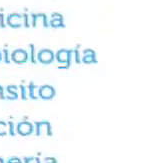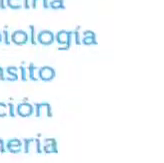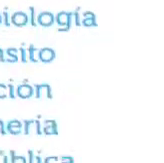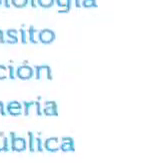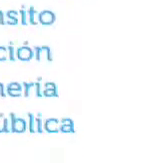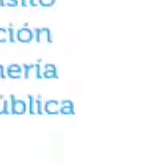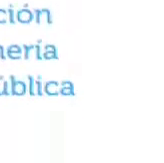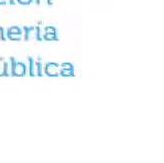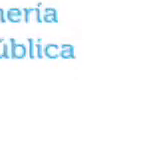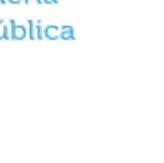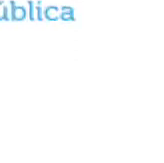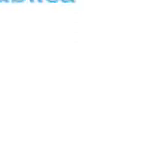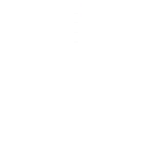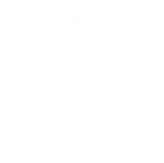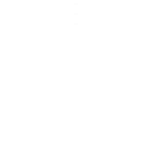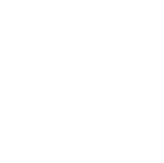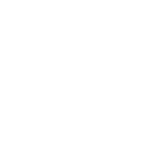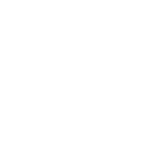¡Gracias!